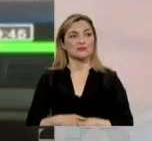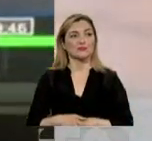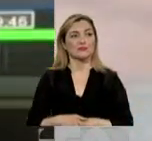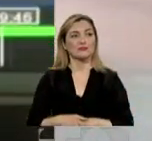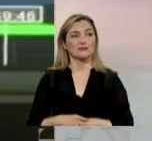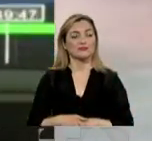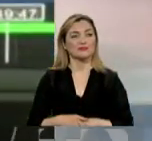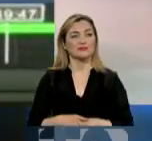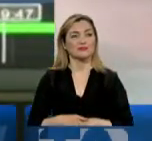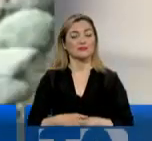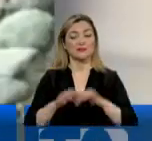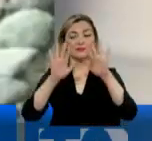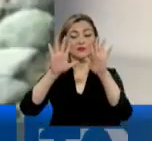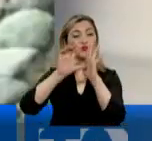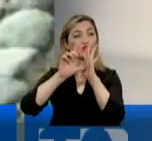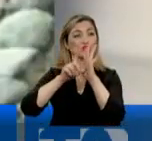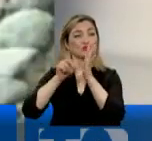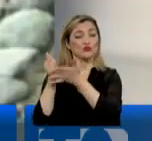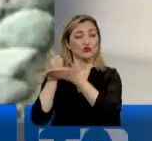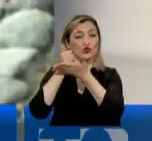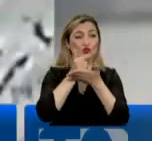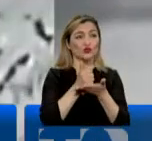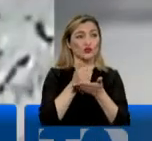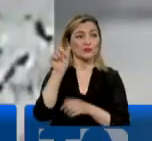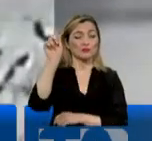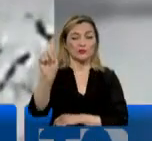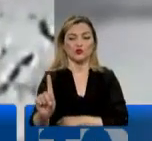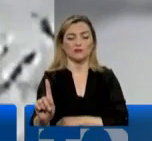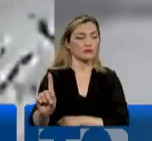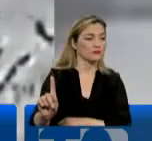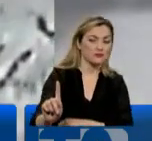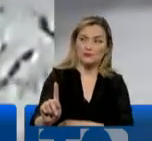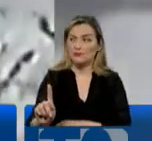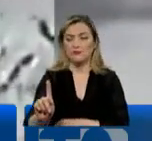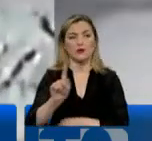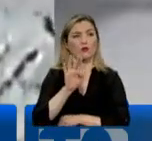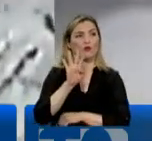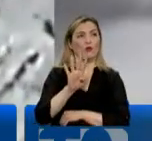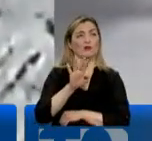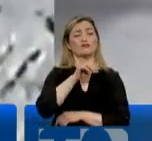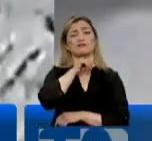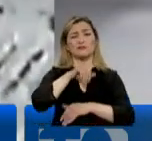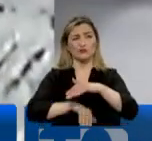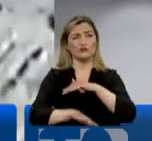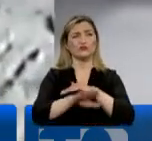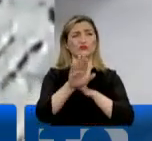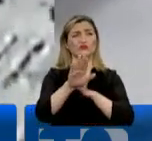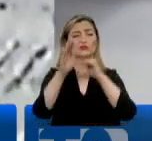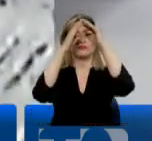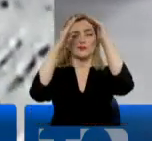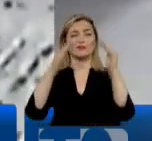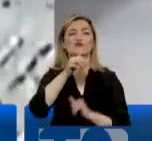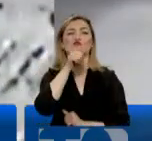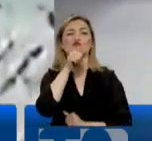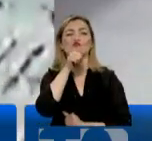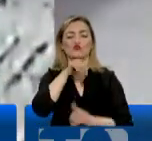caso, en cuestión de 10 minutos y con la ayuda de un campanero, estos cuatro delincuentes ingresaron a este predio privado y se